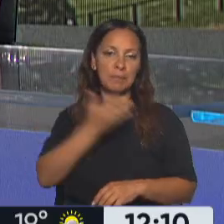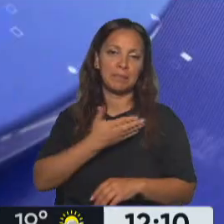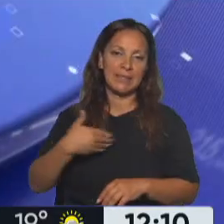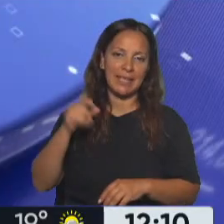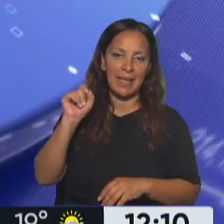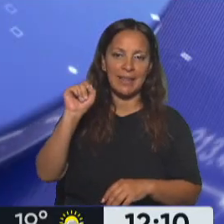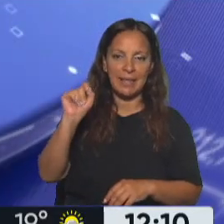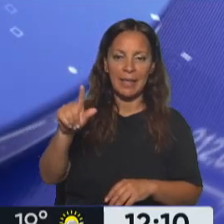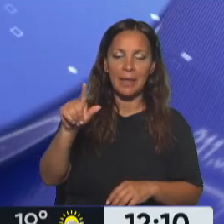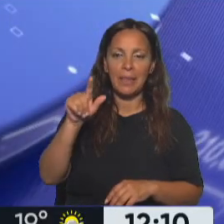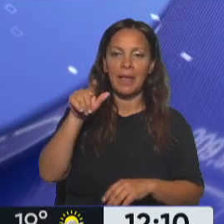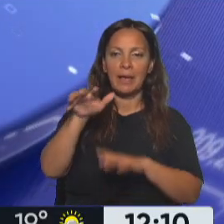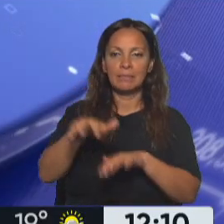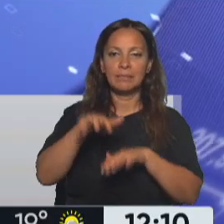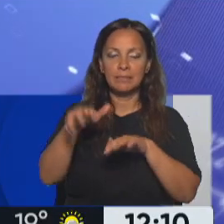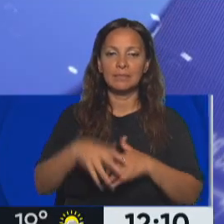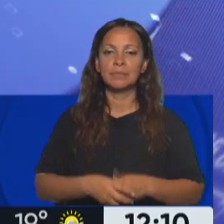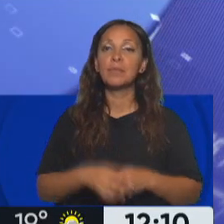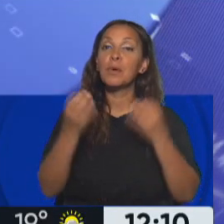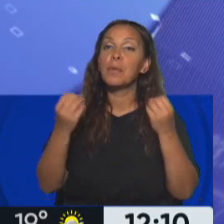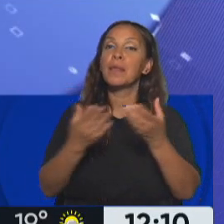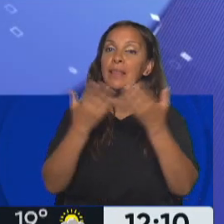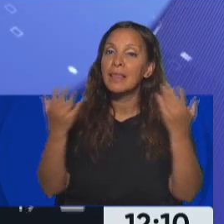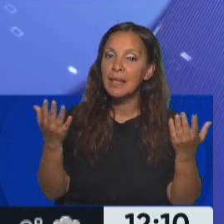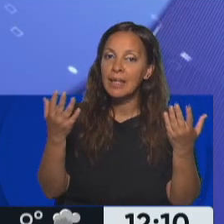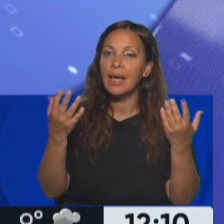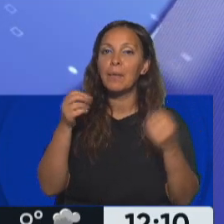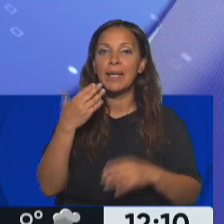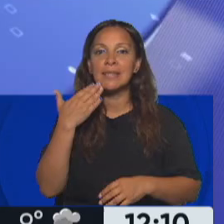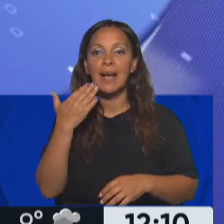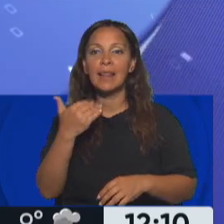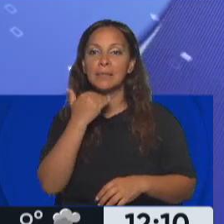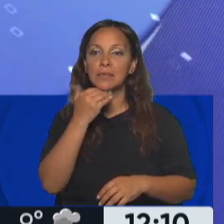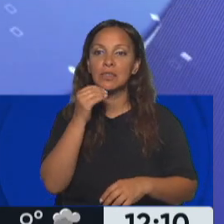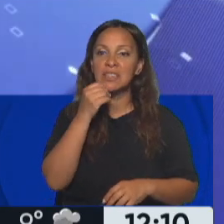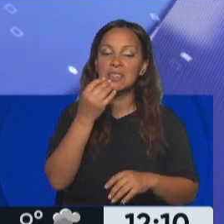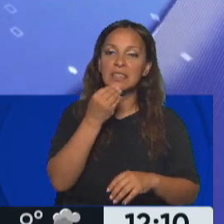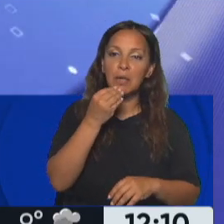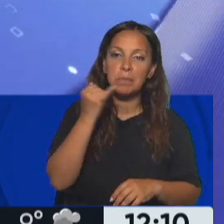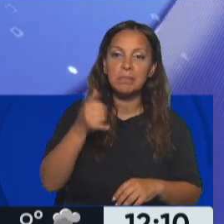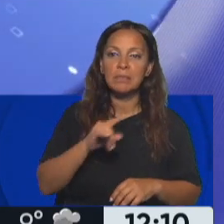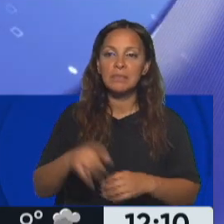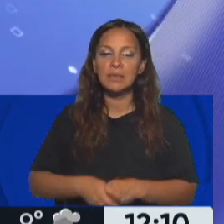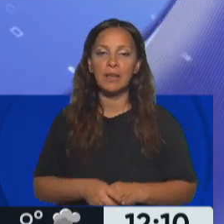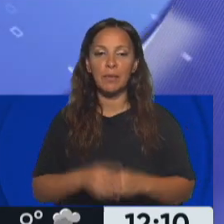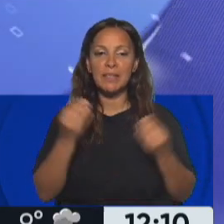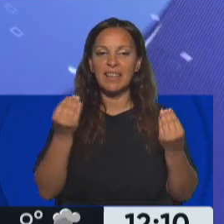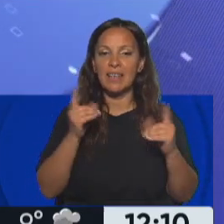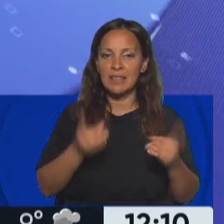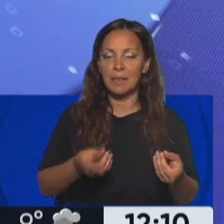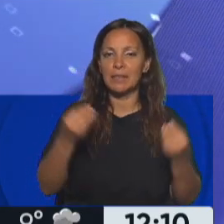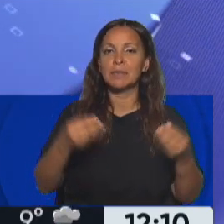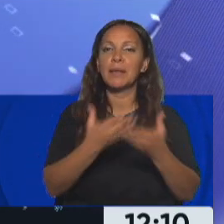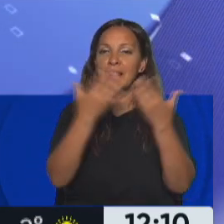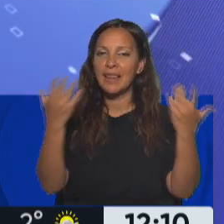Mañana, ¿cómo le va? Buen día, buenas tardes, no sé si almorzó ya o Buenas no. tardes. Buen día, ¿cómo andan? Magalí y Alejandro, un